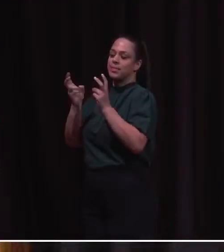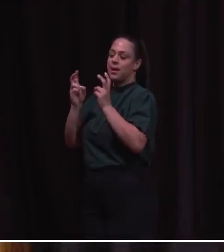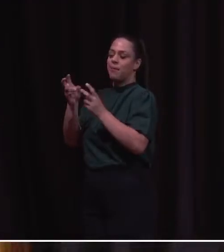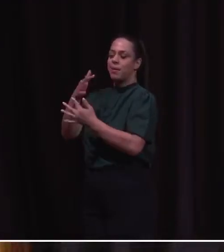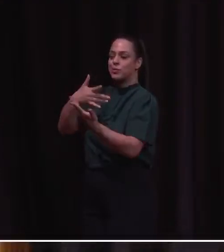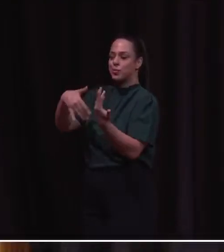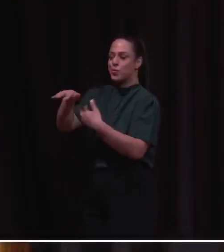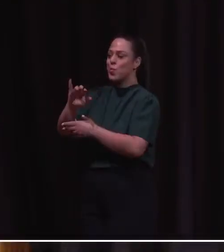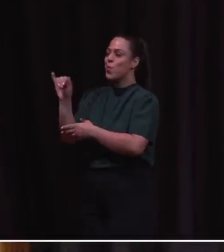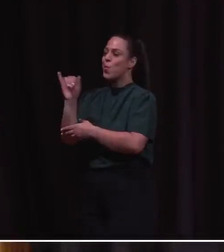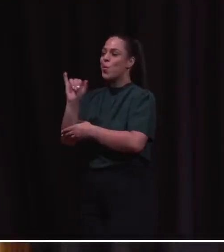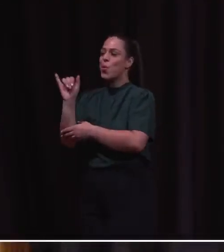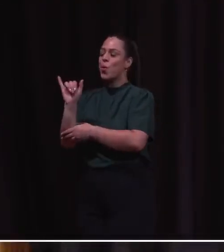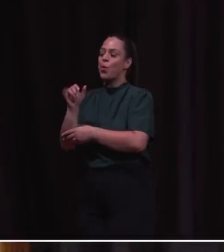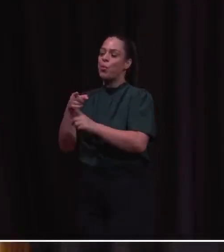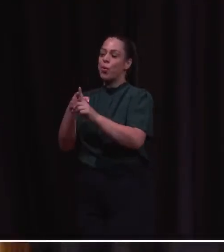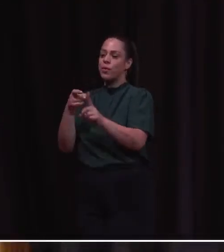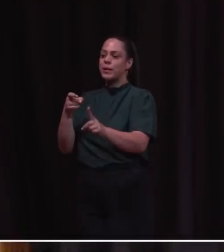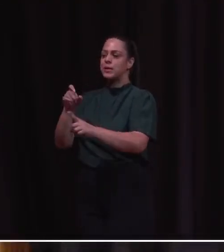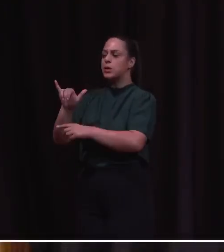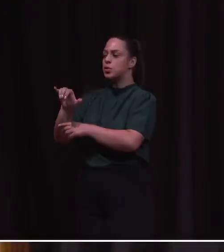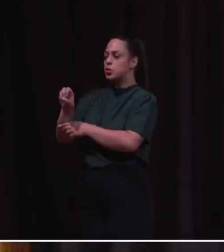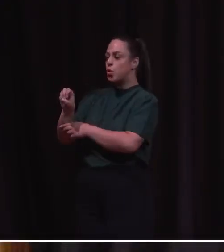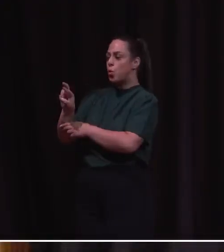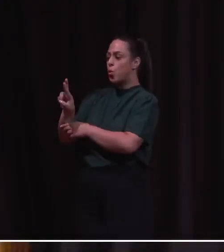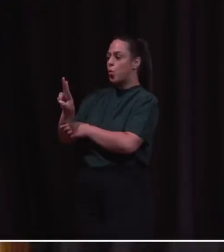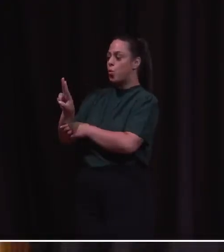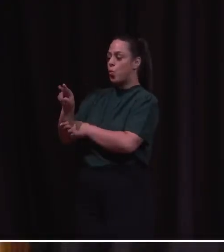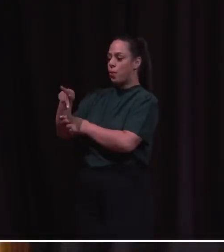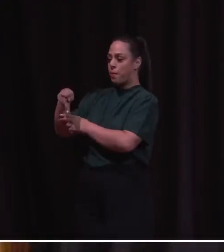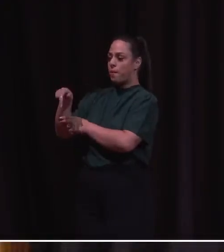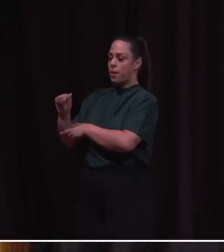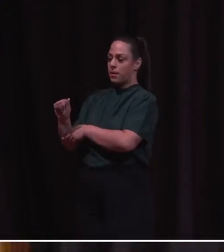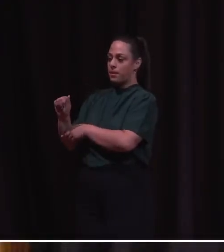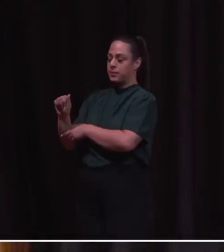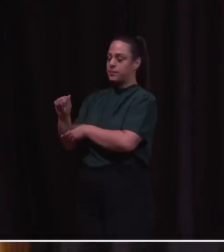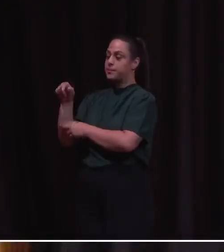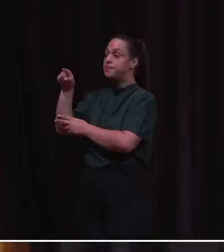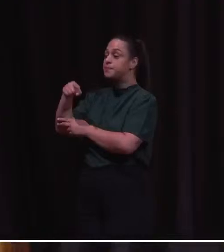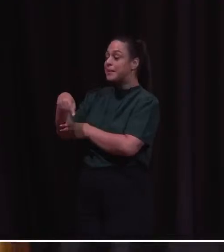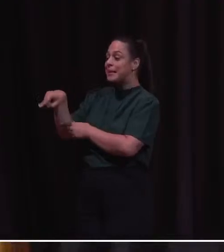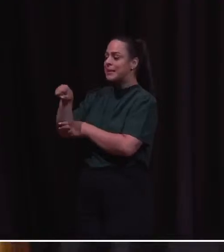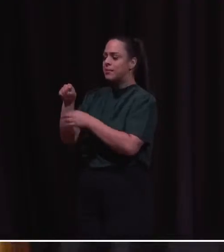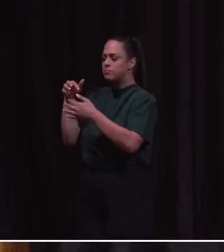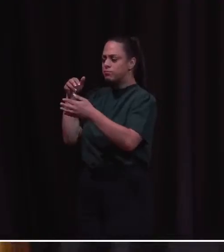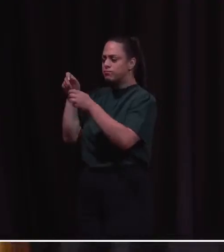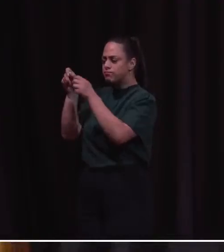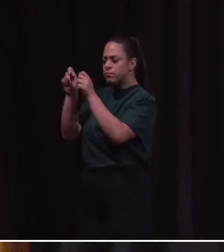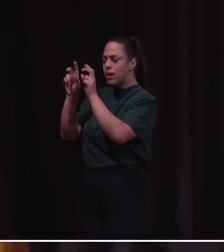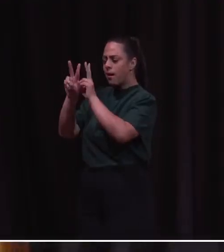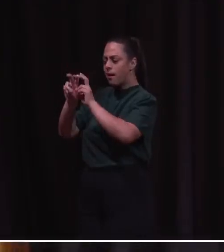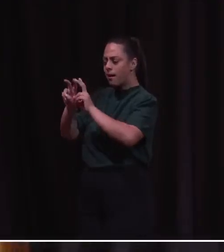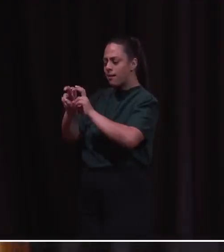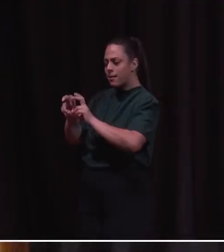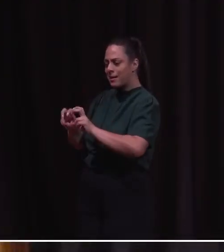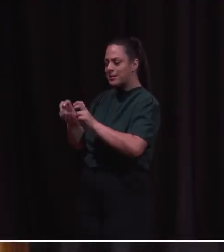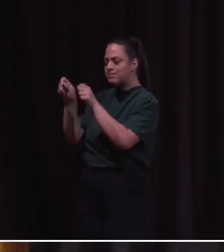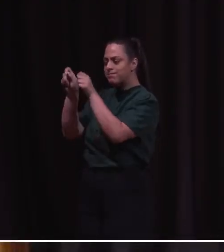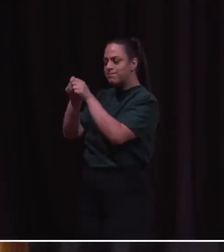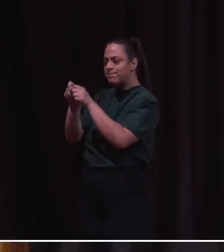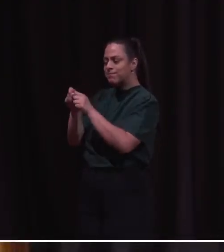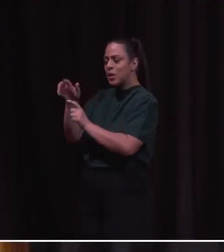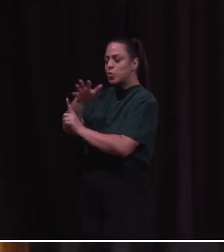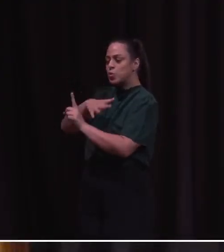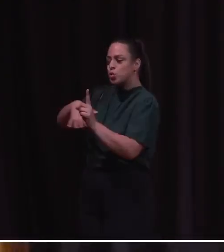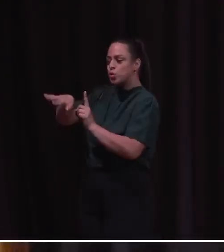en la sociedad yorubá. Con su análisis detallado de esta sociedad en Nigeria,